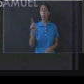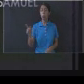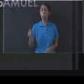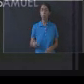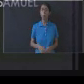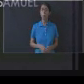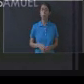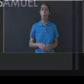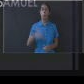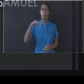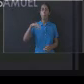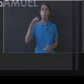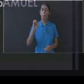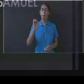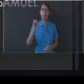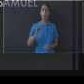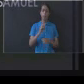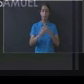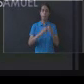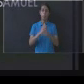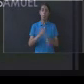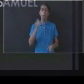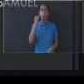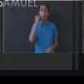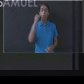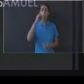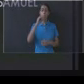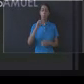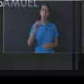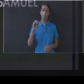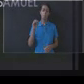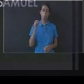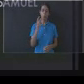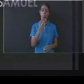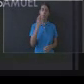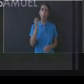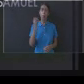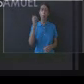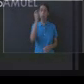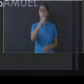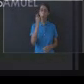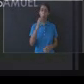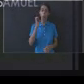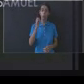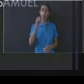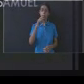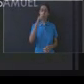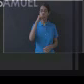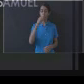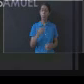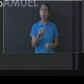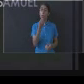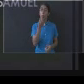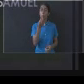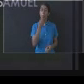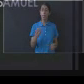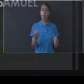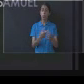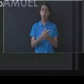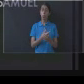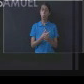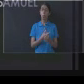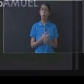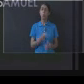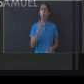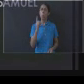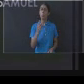rey, dijo el rey comerá a mi mesa como uno de los hijos del rey. Uno de los deseos del